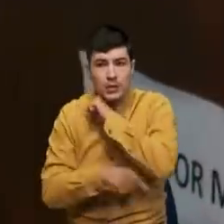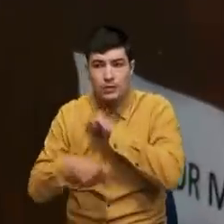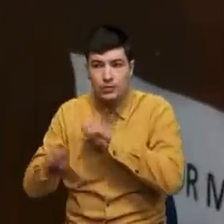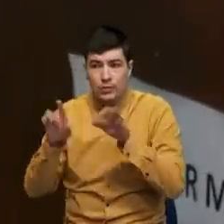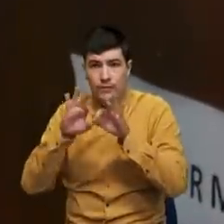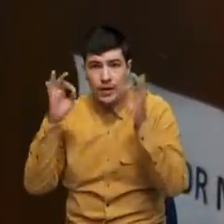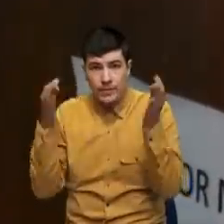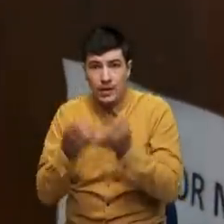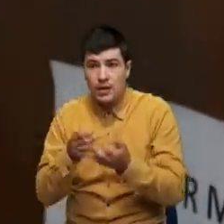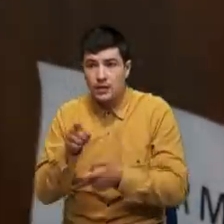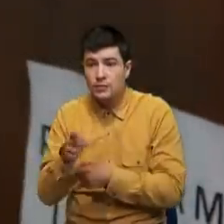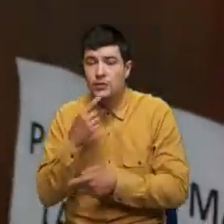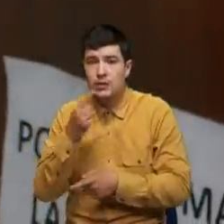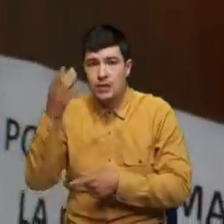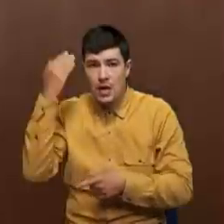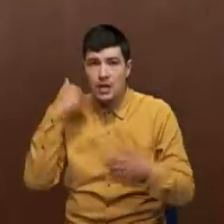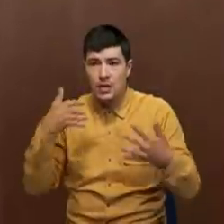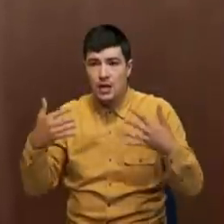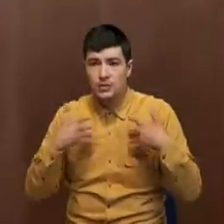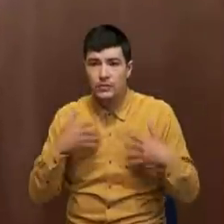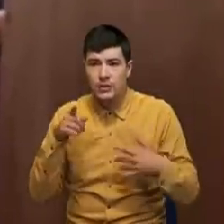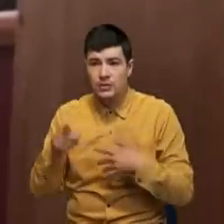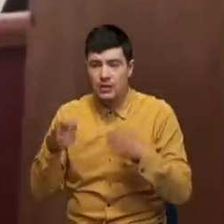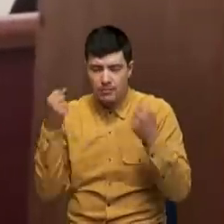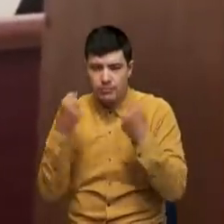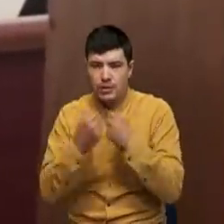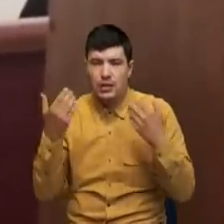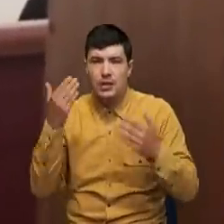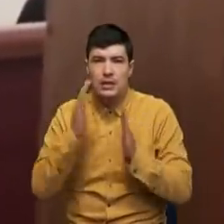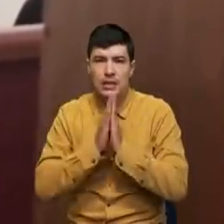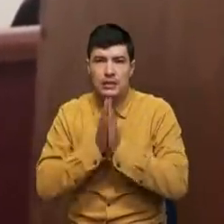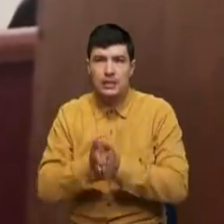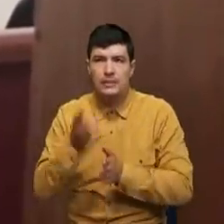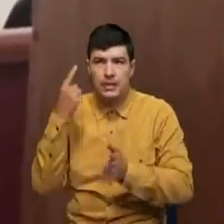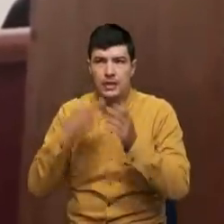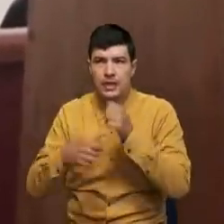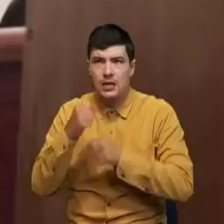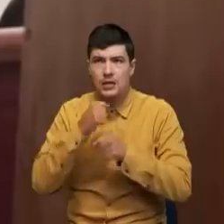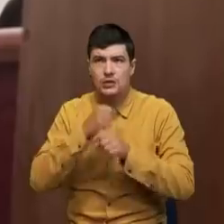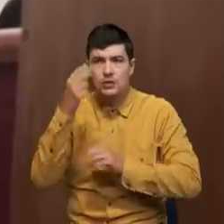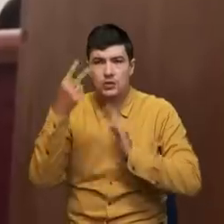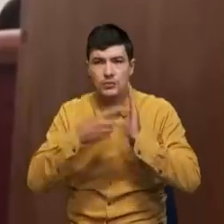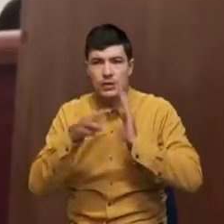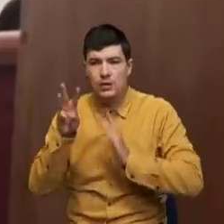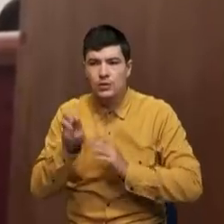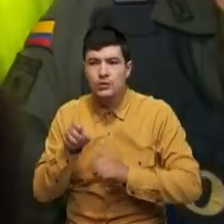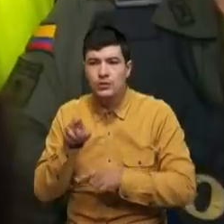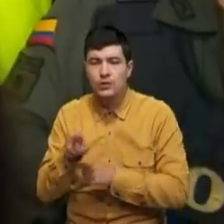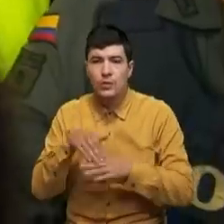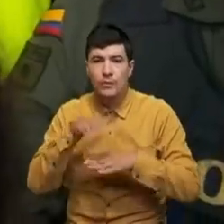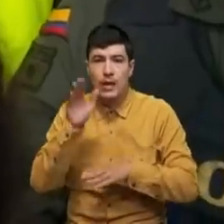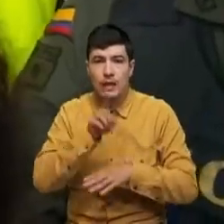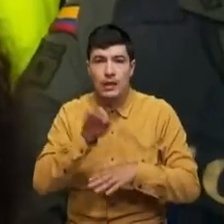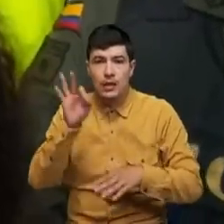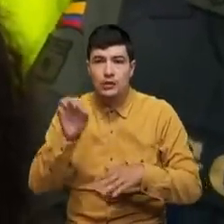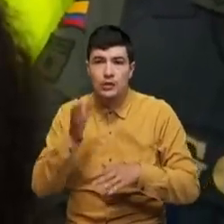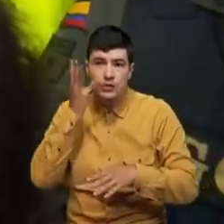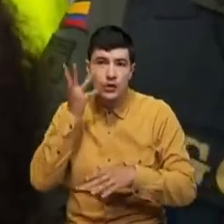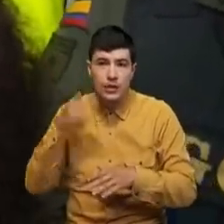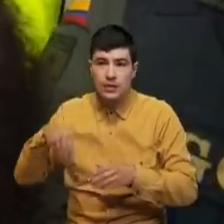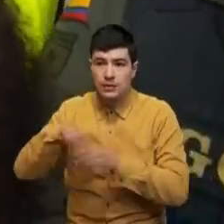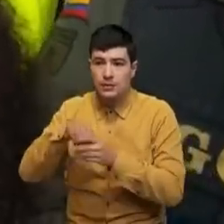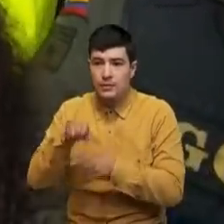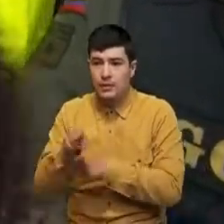Guillermo Valderrama sufrió un accidente de tránsito en diciembre del año 2008 que lo dejó más de 18 días en una